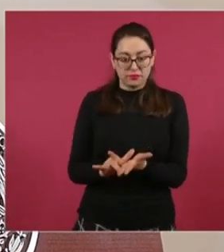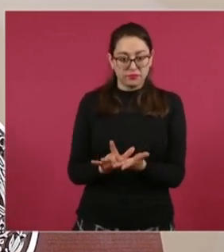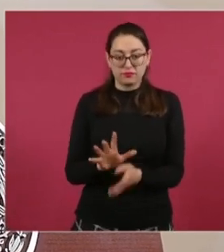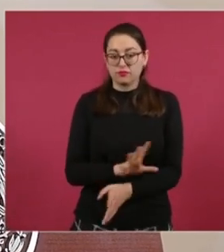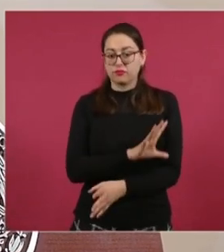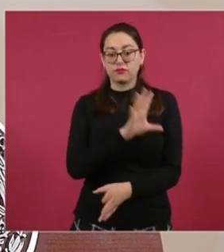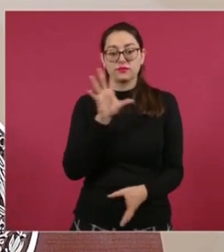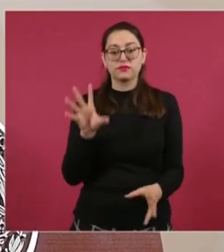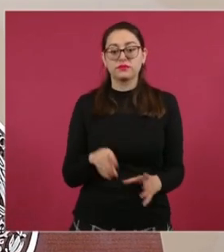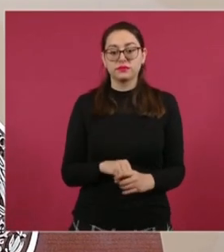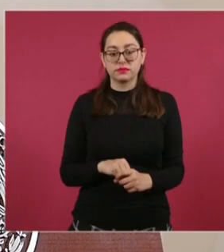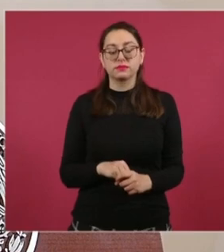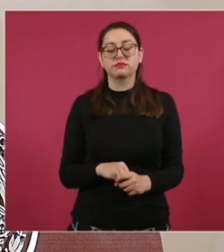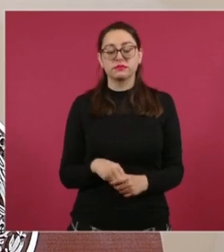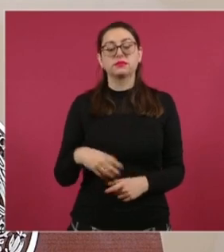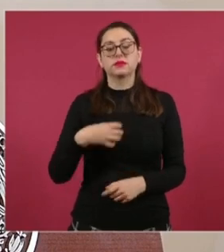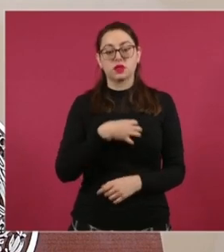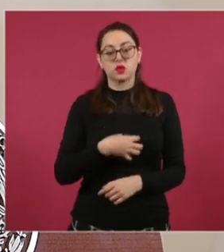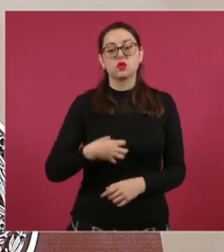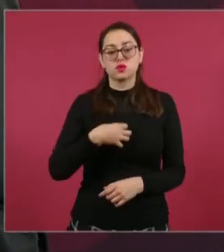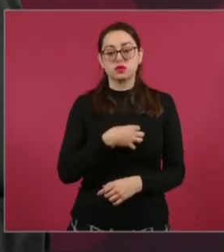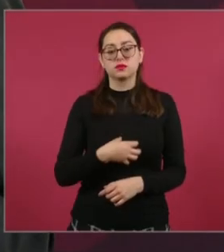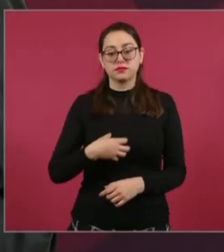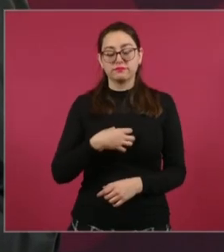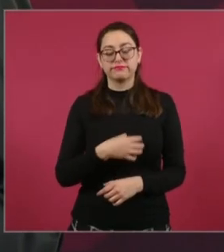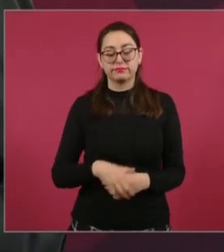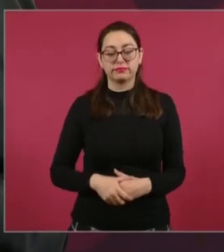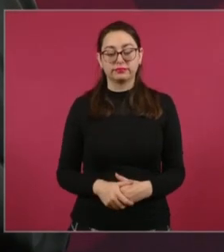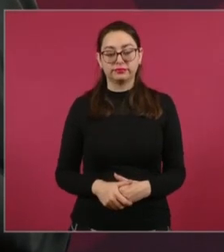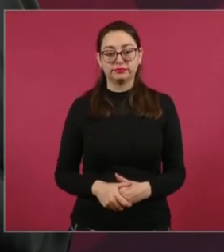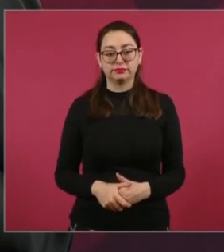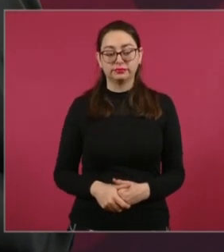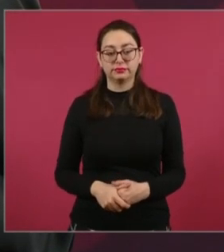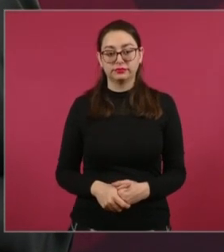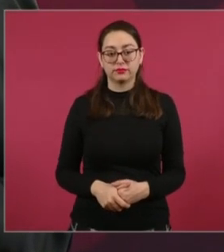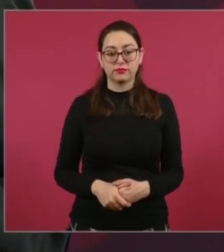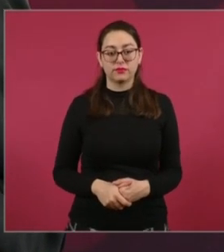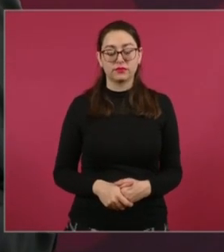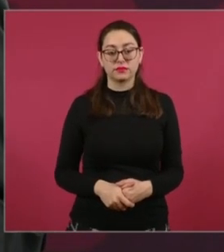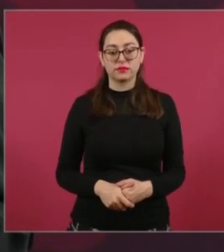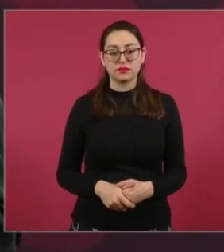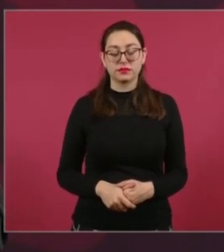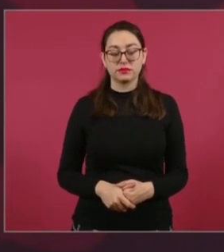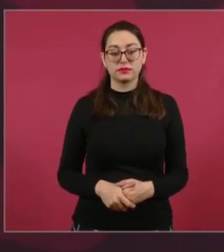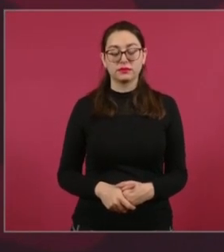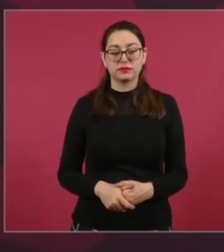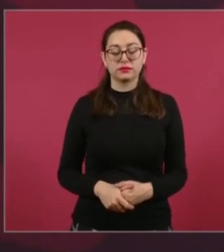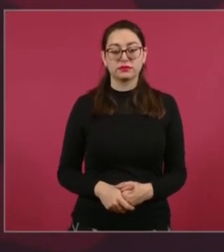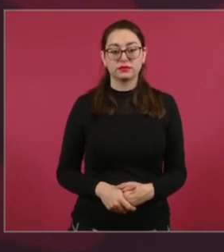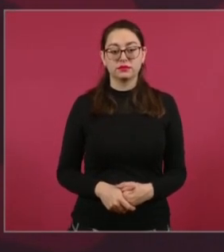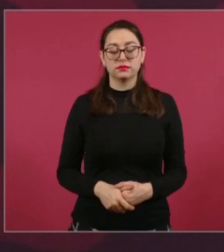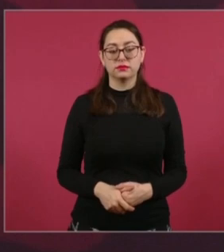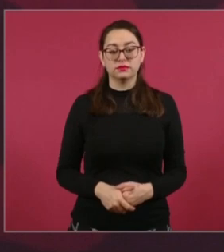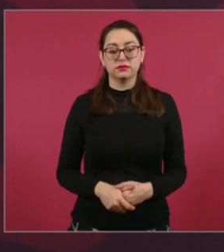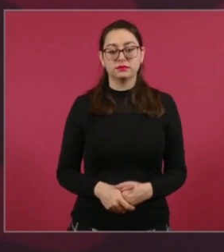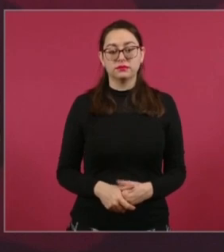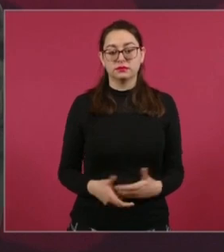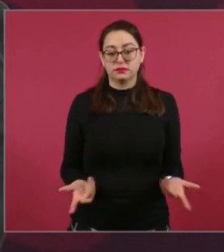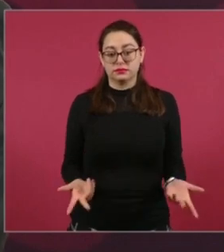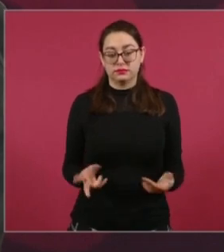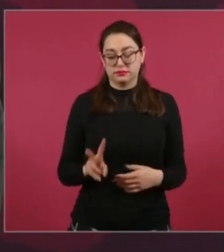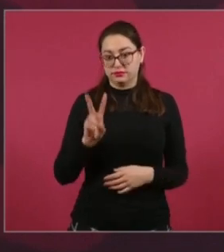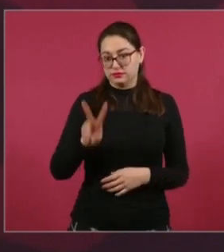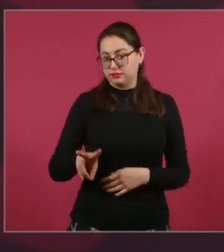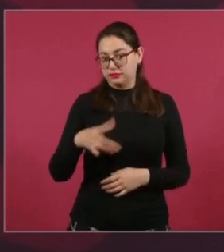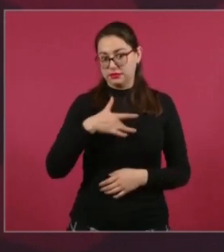estoy muy contento. Es como quitarme un peso